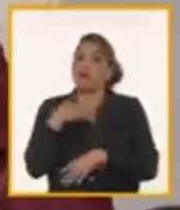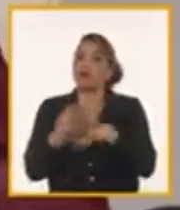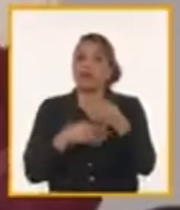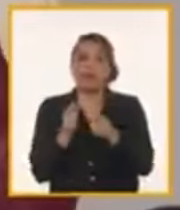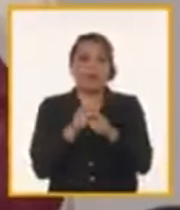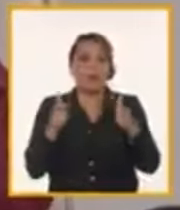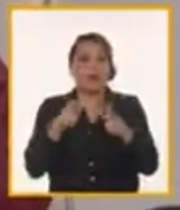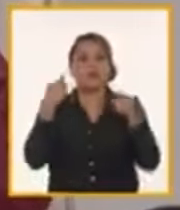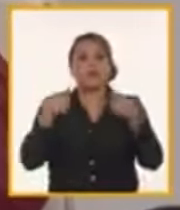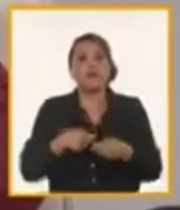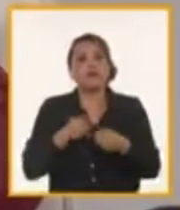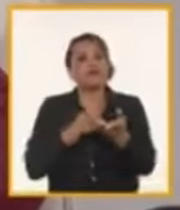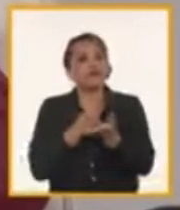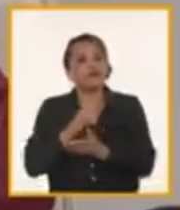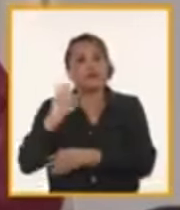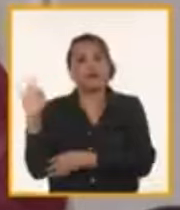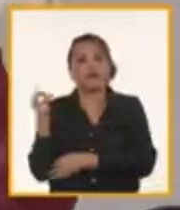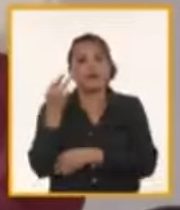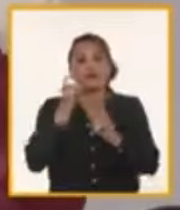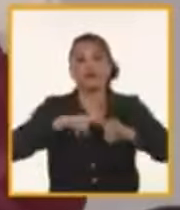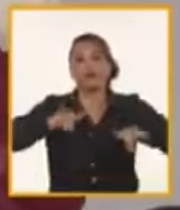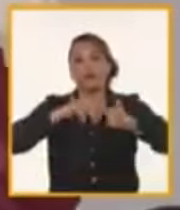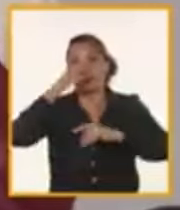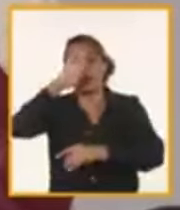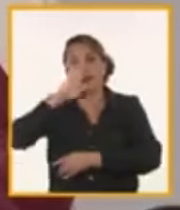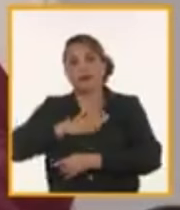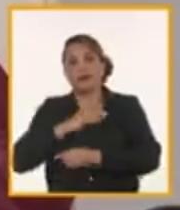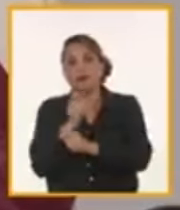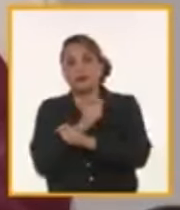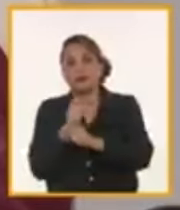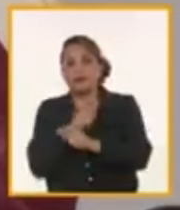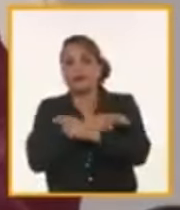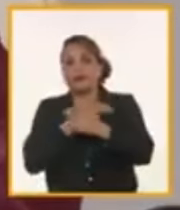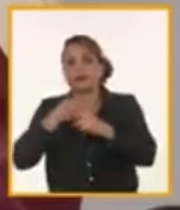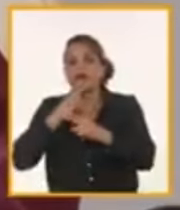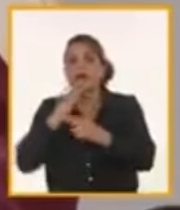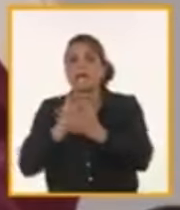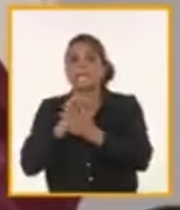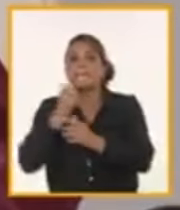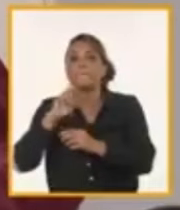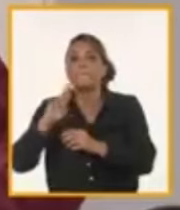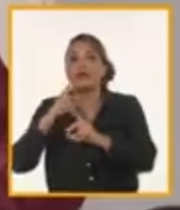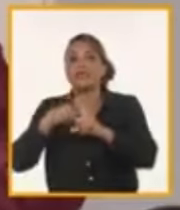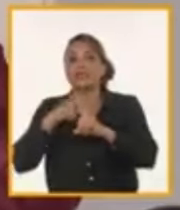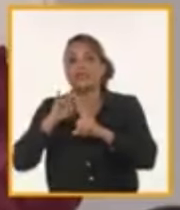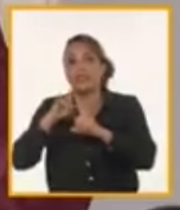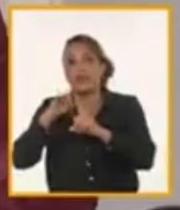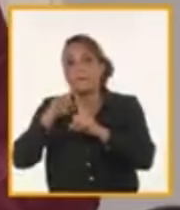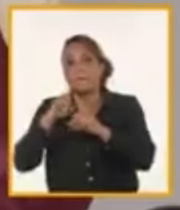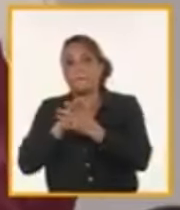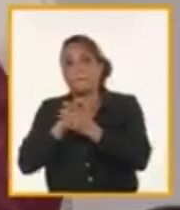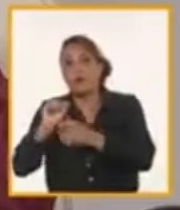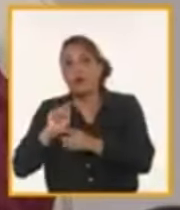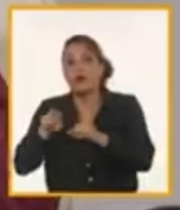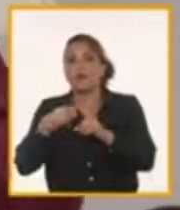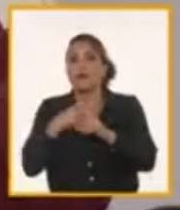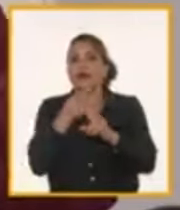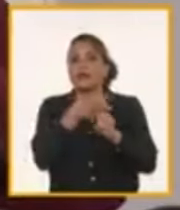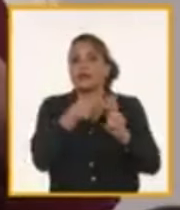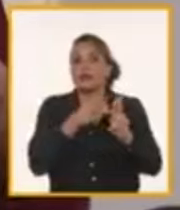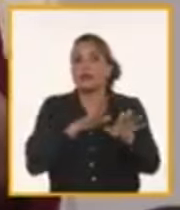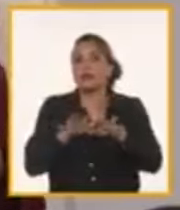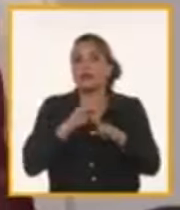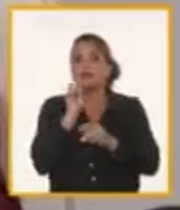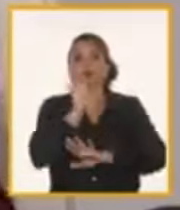que seguir perfeccionando también en la universidad cubana la enseñanza de la historia el marxismo que lo damos en todas nuestras carreras y la asignatura preparación para la